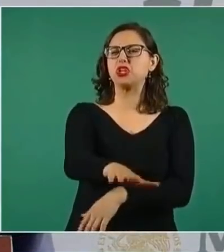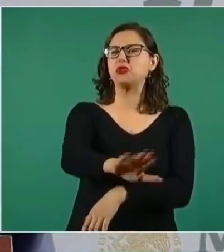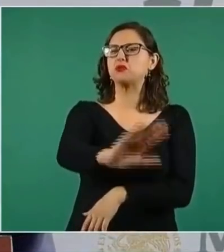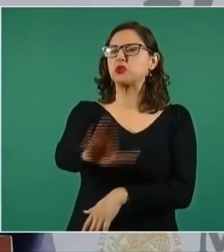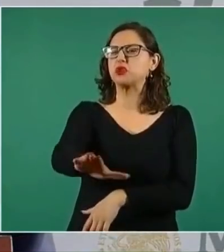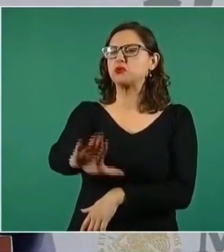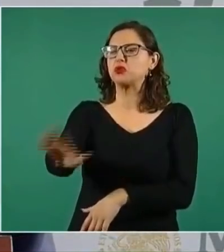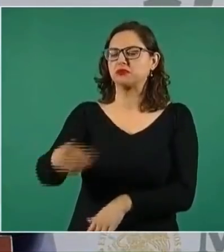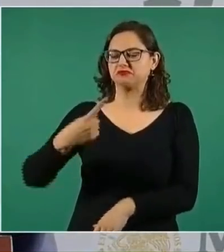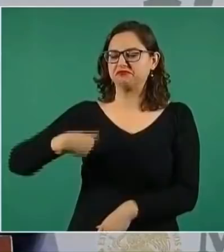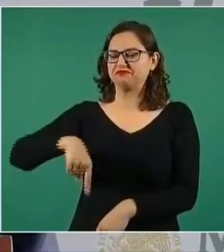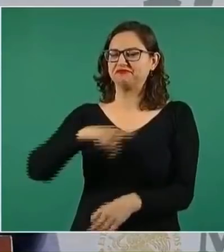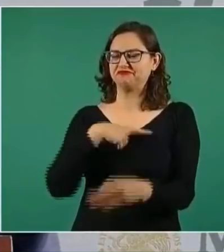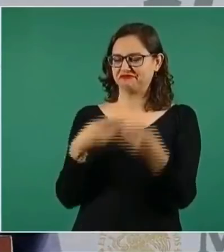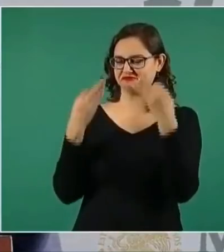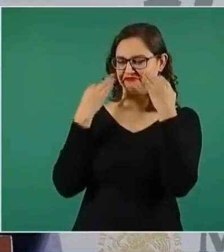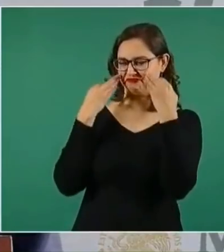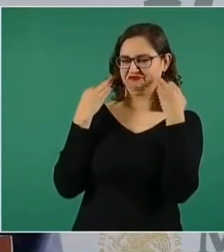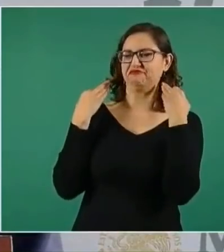delante.